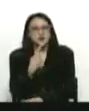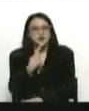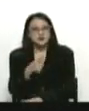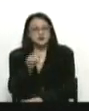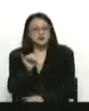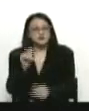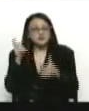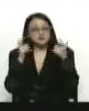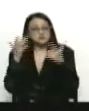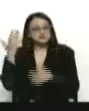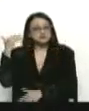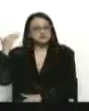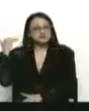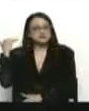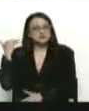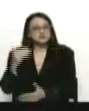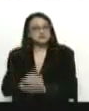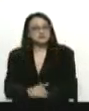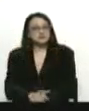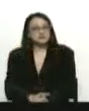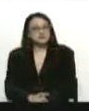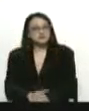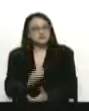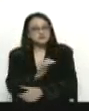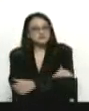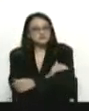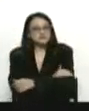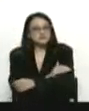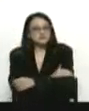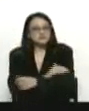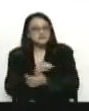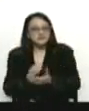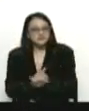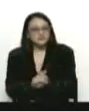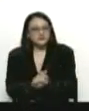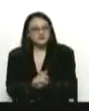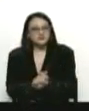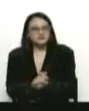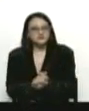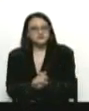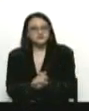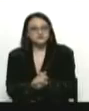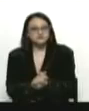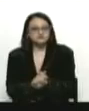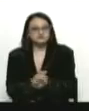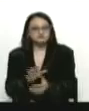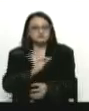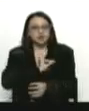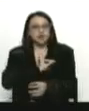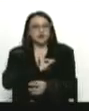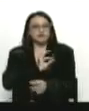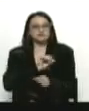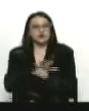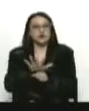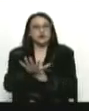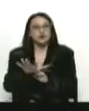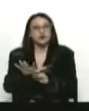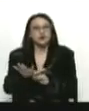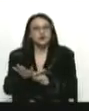comandante Chávez hace mucho tiempo, la derecha latinoamericana se contaminó de